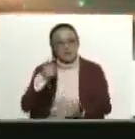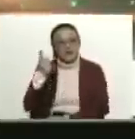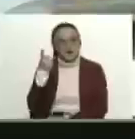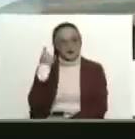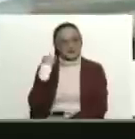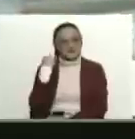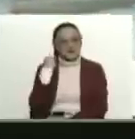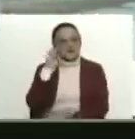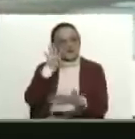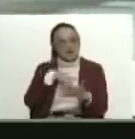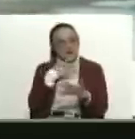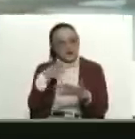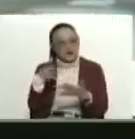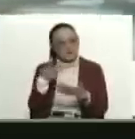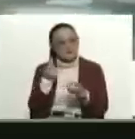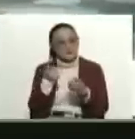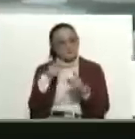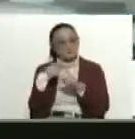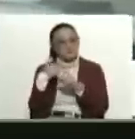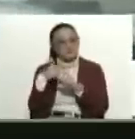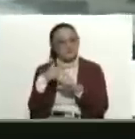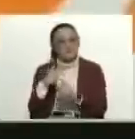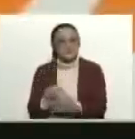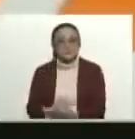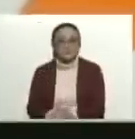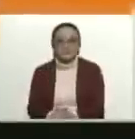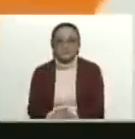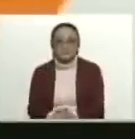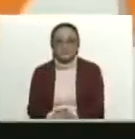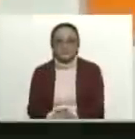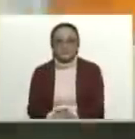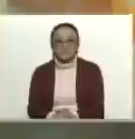ayer, esta agenda ha sido muy productiva.